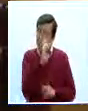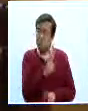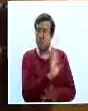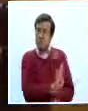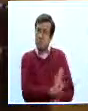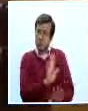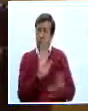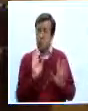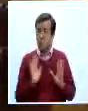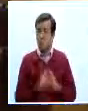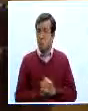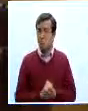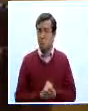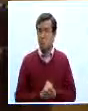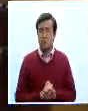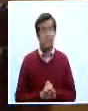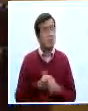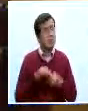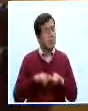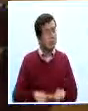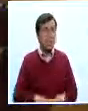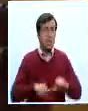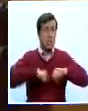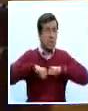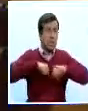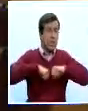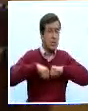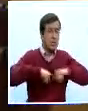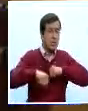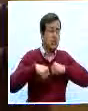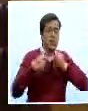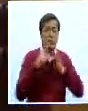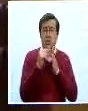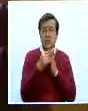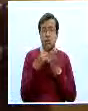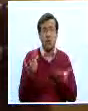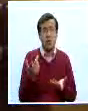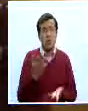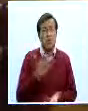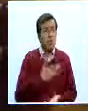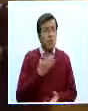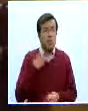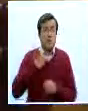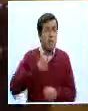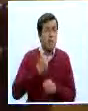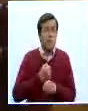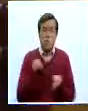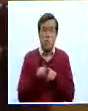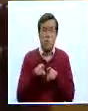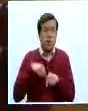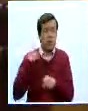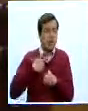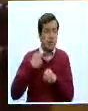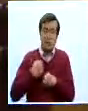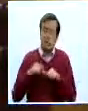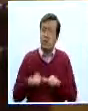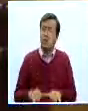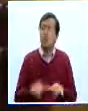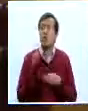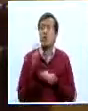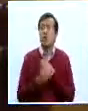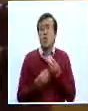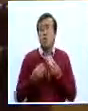nosotros seguimos eh gestionando la cartera del servicio de rentas internas para nosotros el trabajo sigue siendo Exactamente igual nosotros lo único